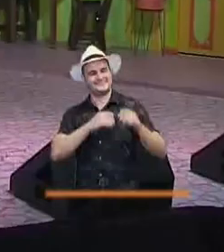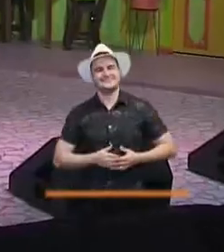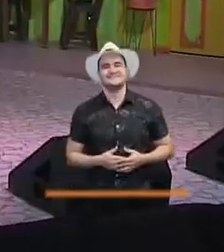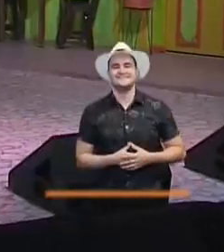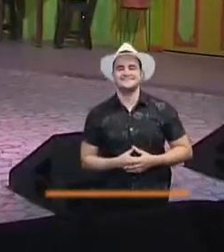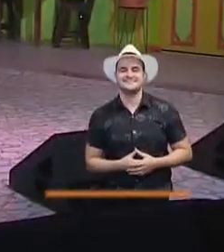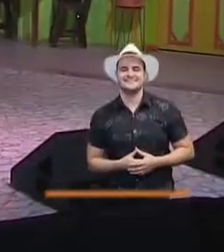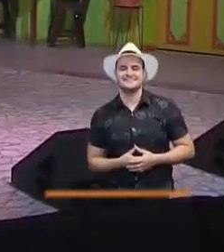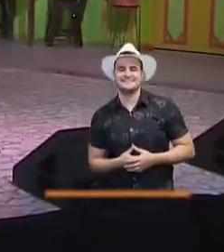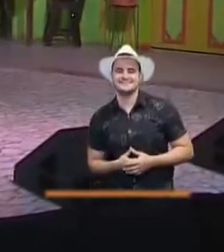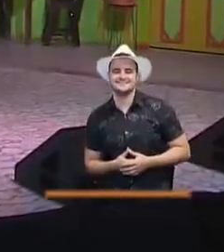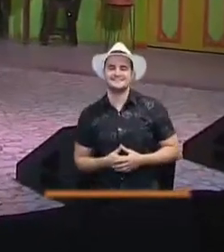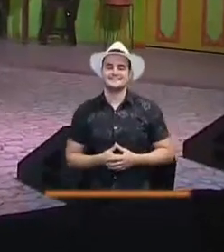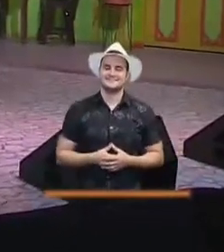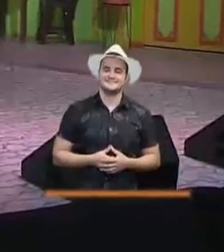juventud.